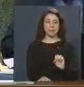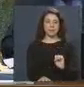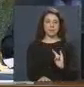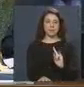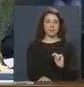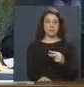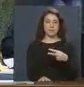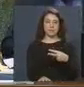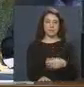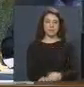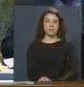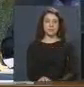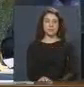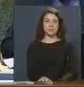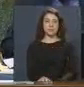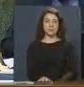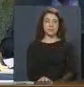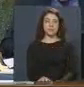Aut.